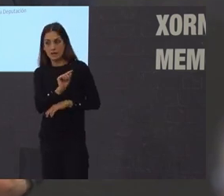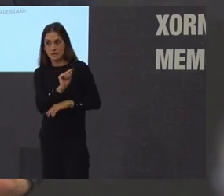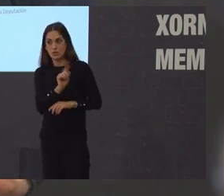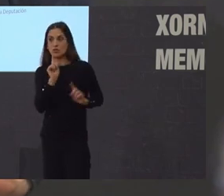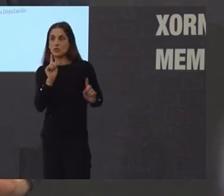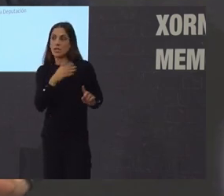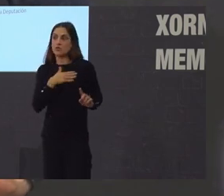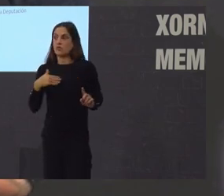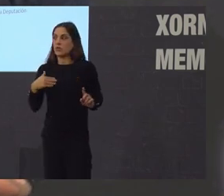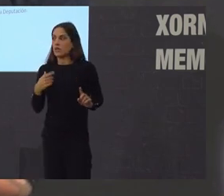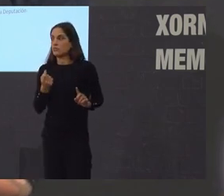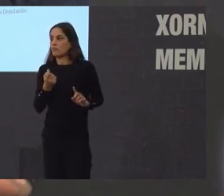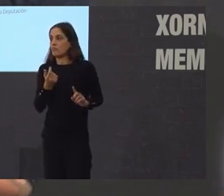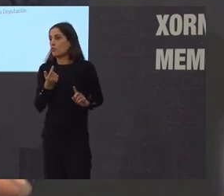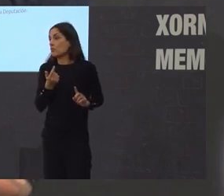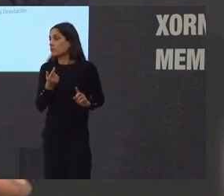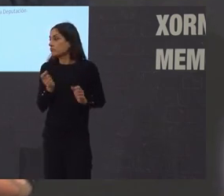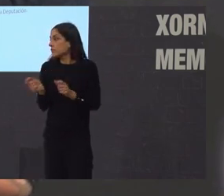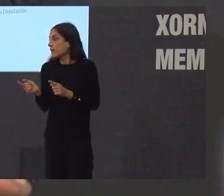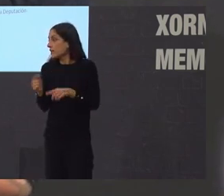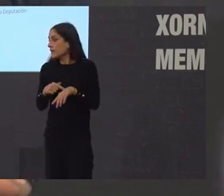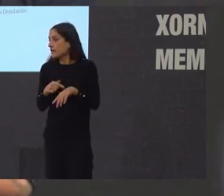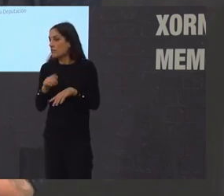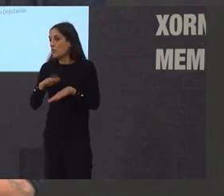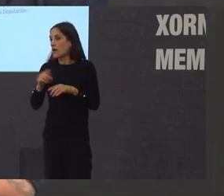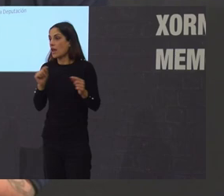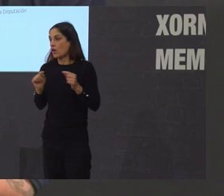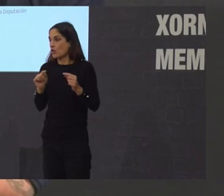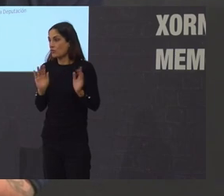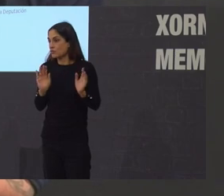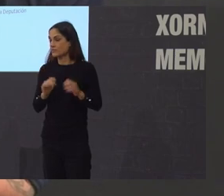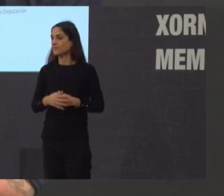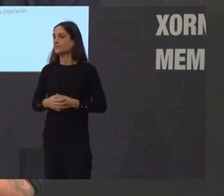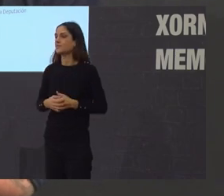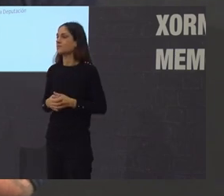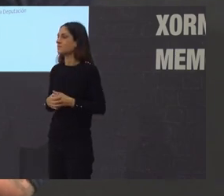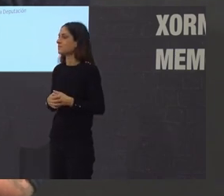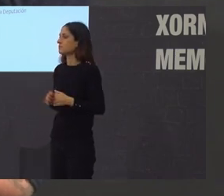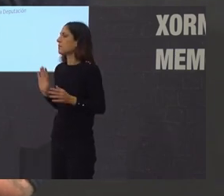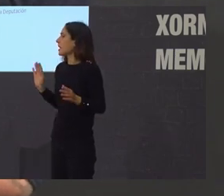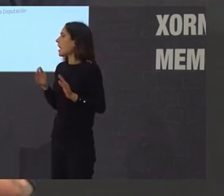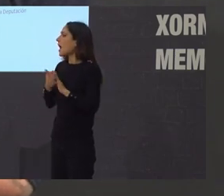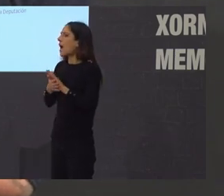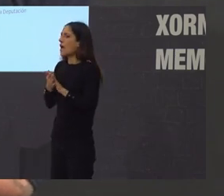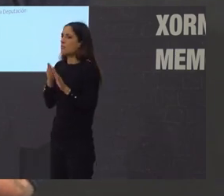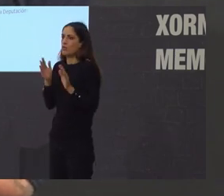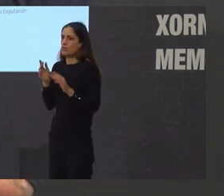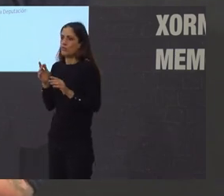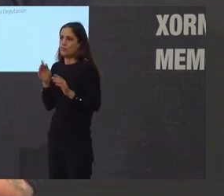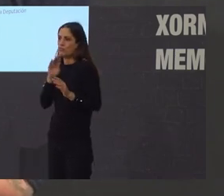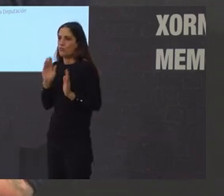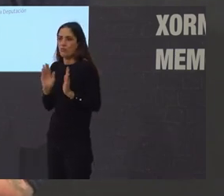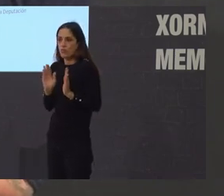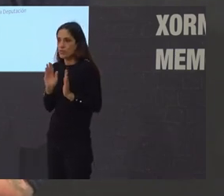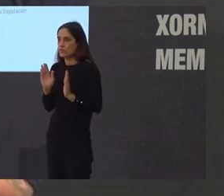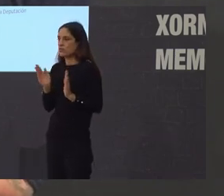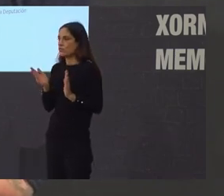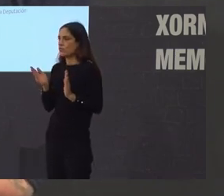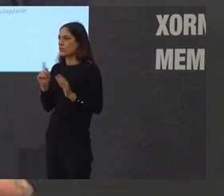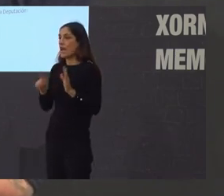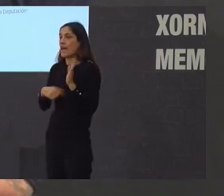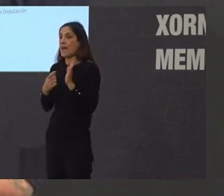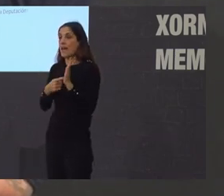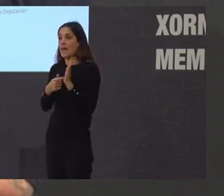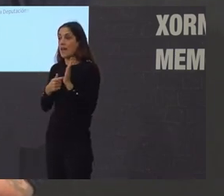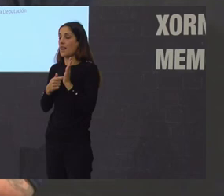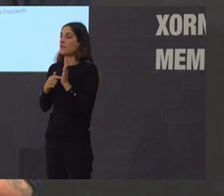Por eso. Y hablo de un momento de la ley de memoria democrática y como